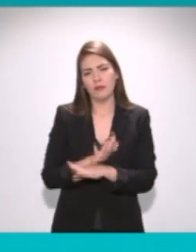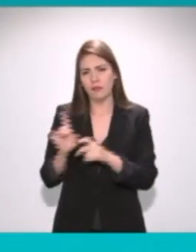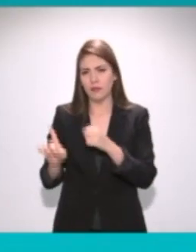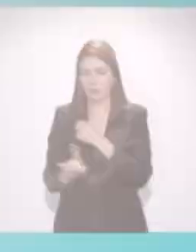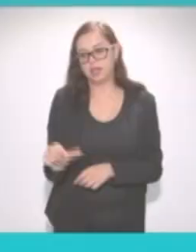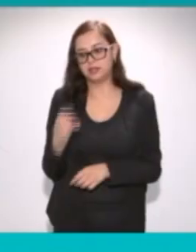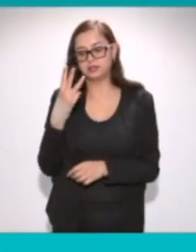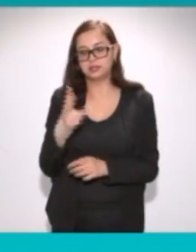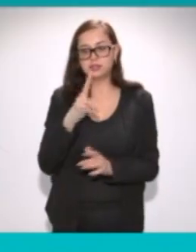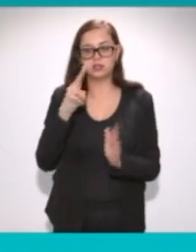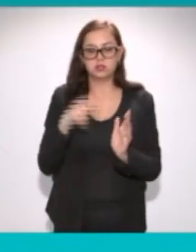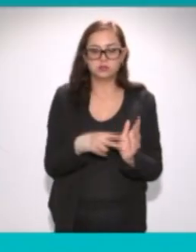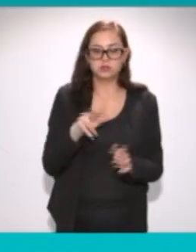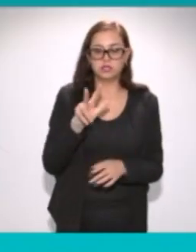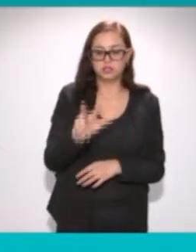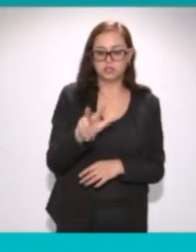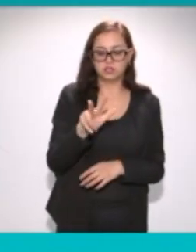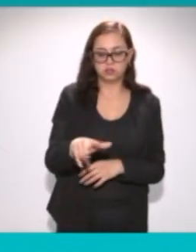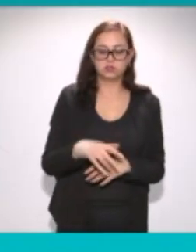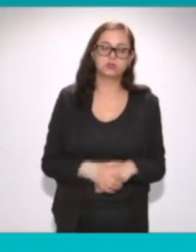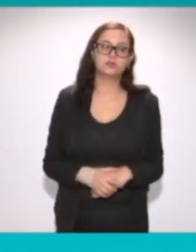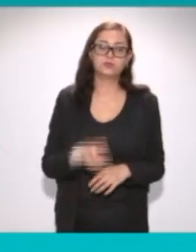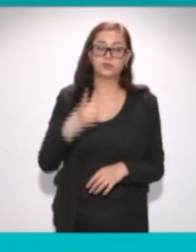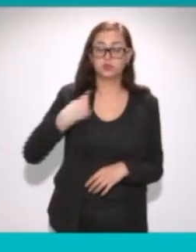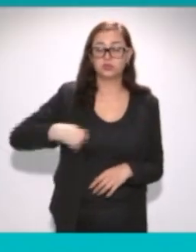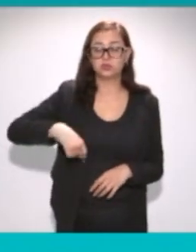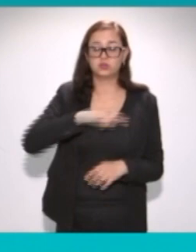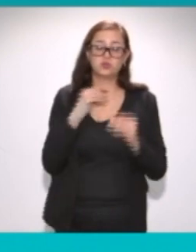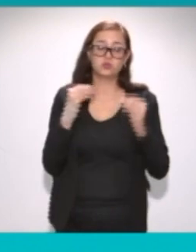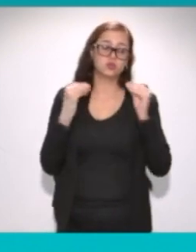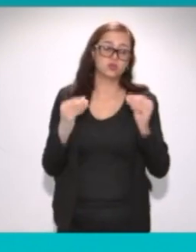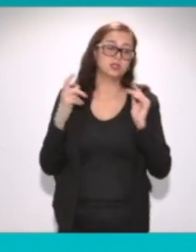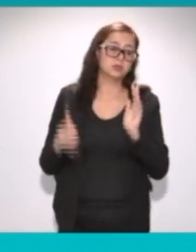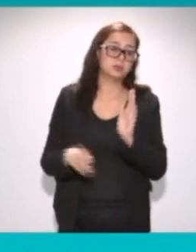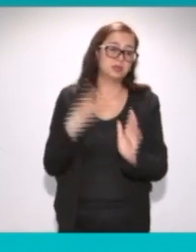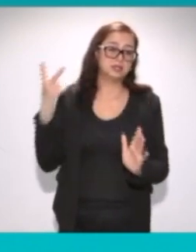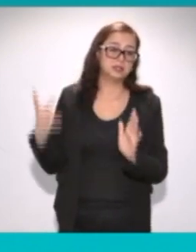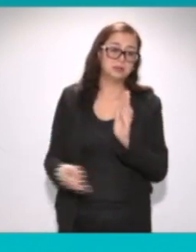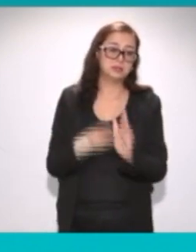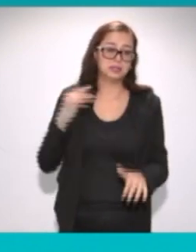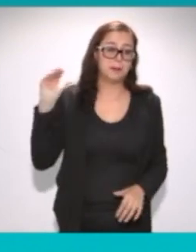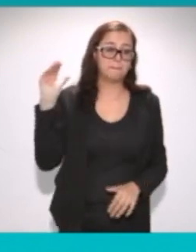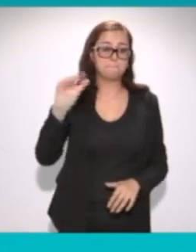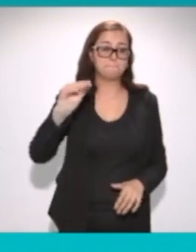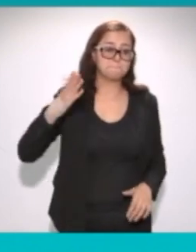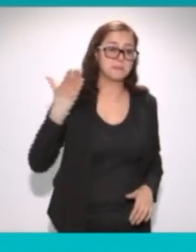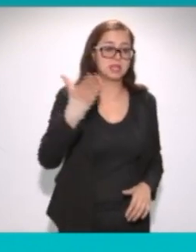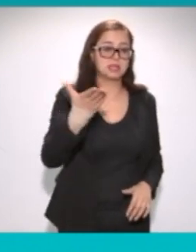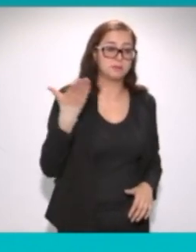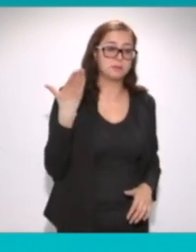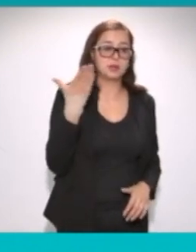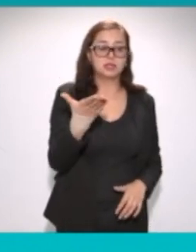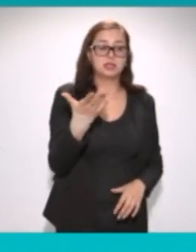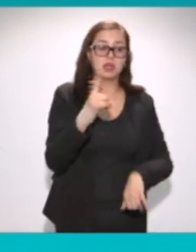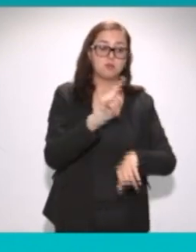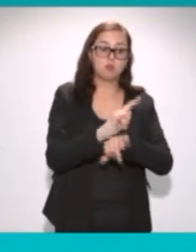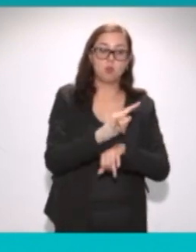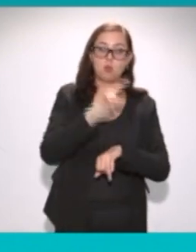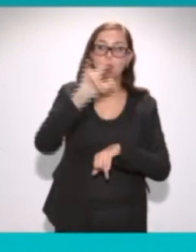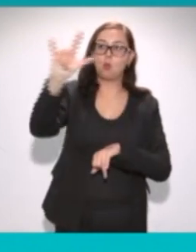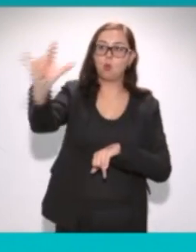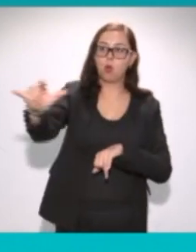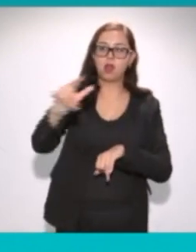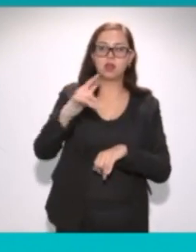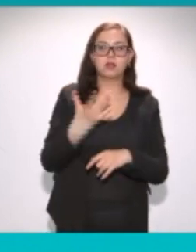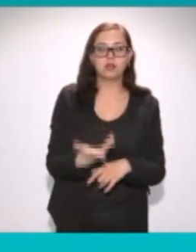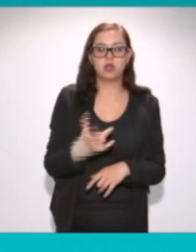de 2018. Este tipo de solicitudes hemos tenido muchas, donde la gente se interesa sobre las bitácoras de las aeronaves que utiliza